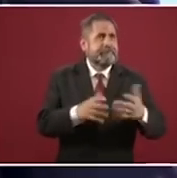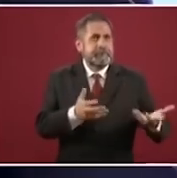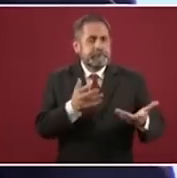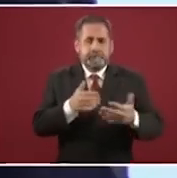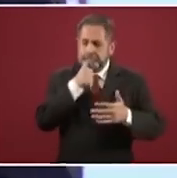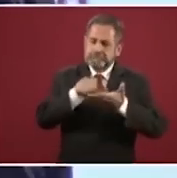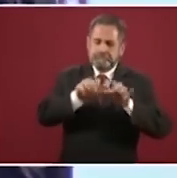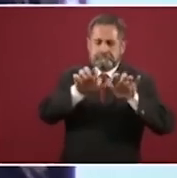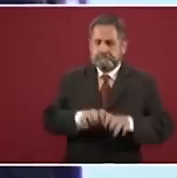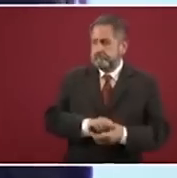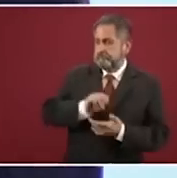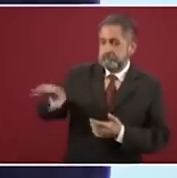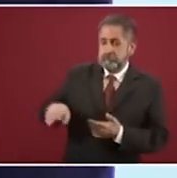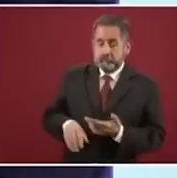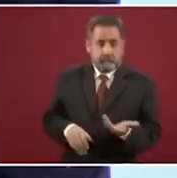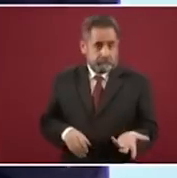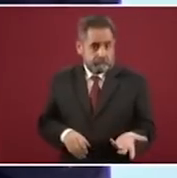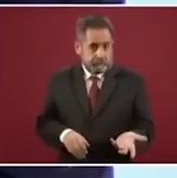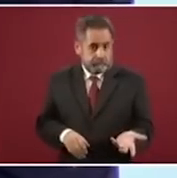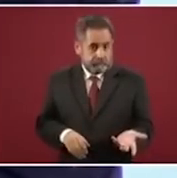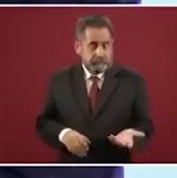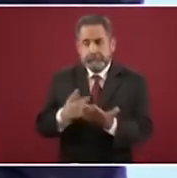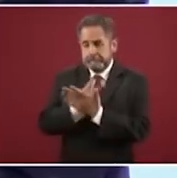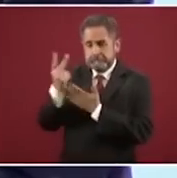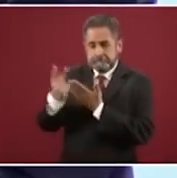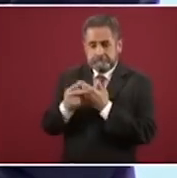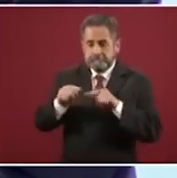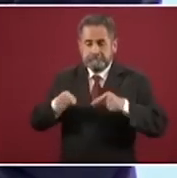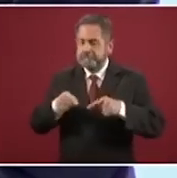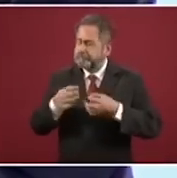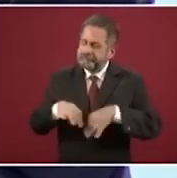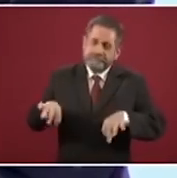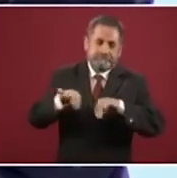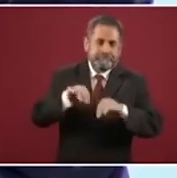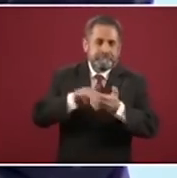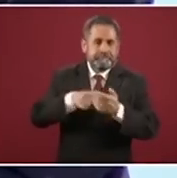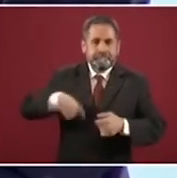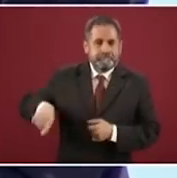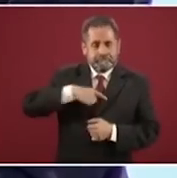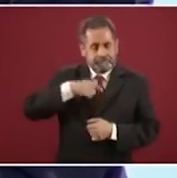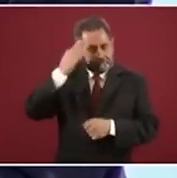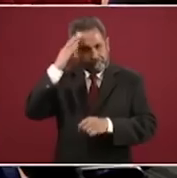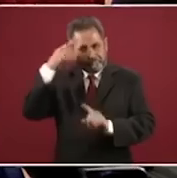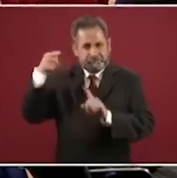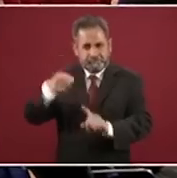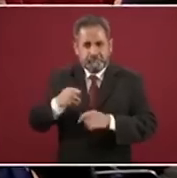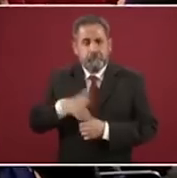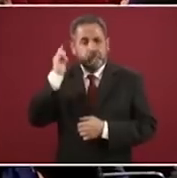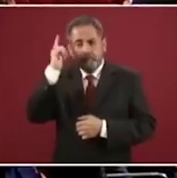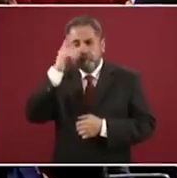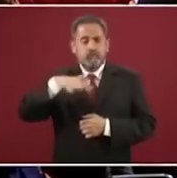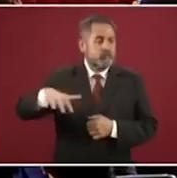Entonces, este es un programa para nosotros fundamental, creo para